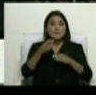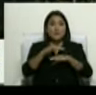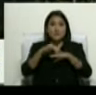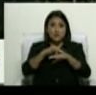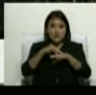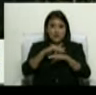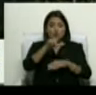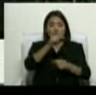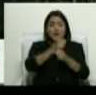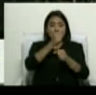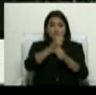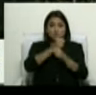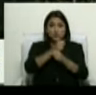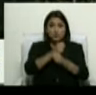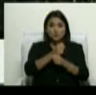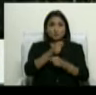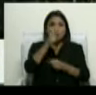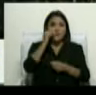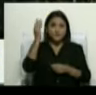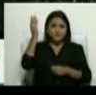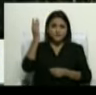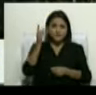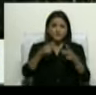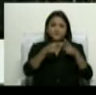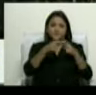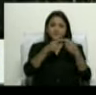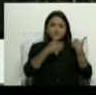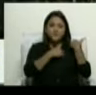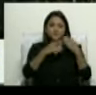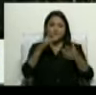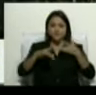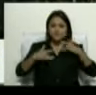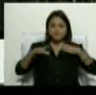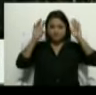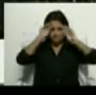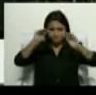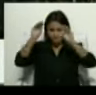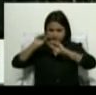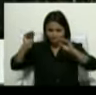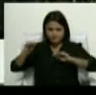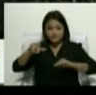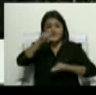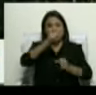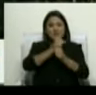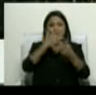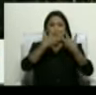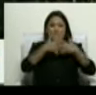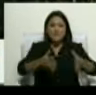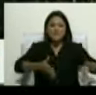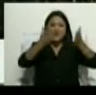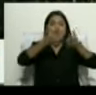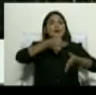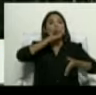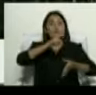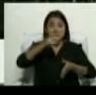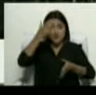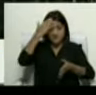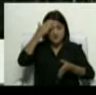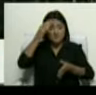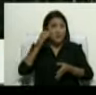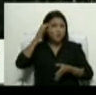del Trabajo, Francisco Torrealba, lideraron la jornada pedagógica junto a la clase obrera cafetalera para crear conciencia sobre la importancia